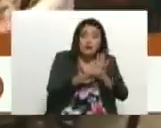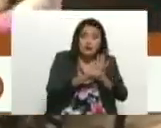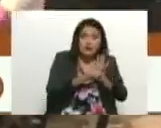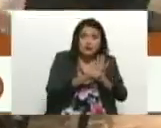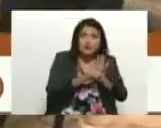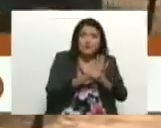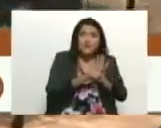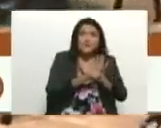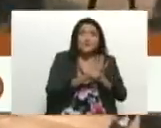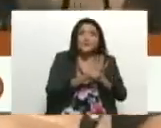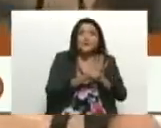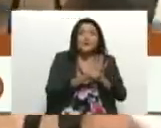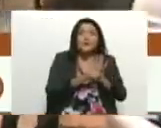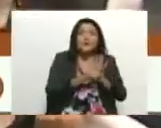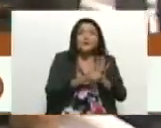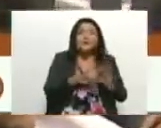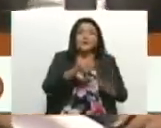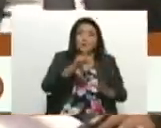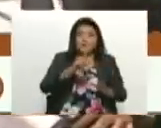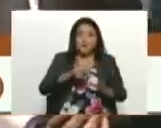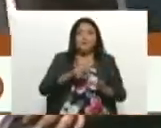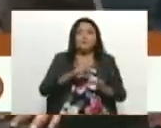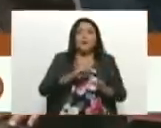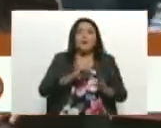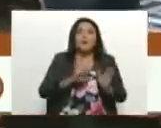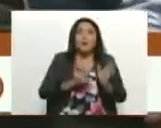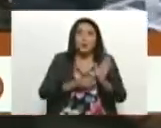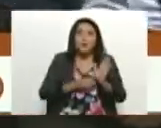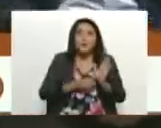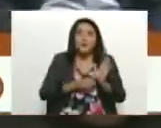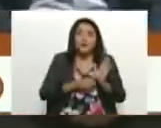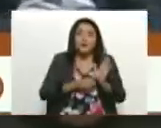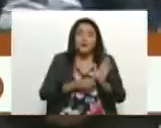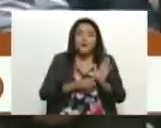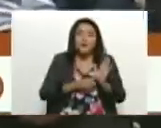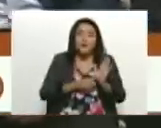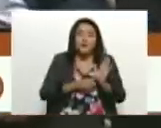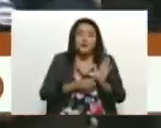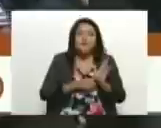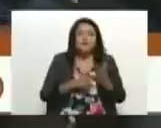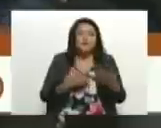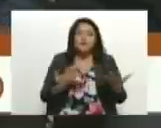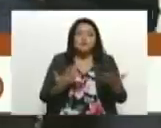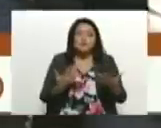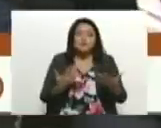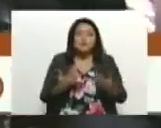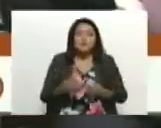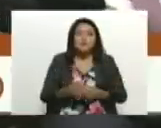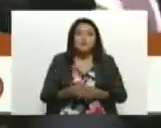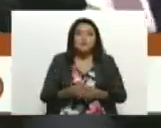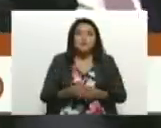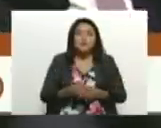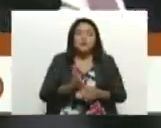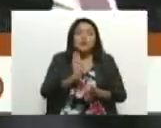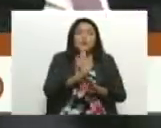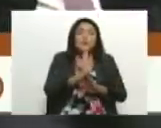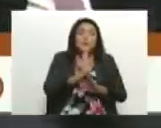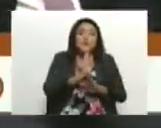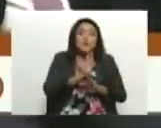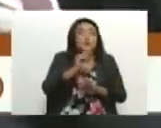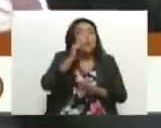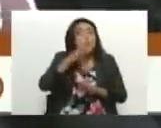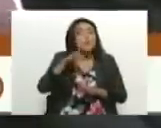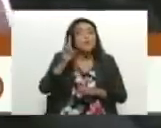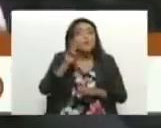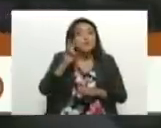el cumplimiento y la protección del pueblo, el cumplimiento de la protección del pueblo de